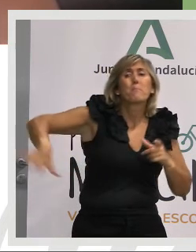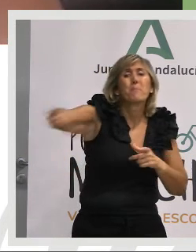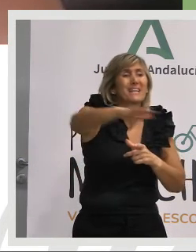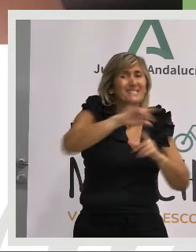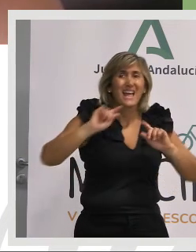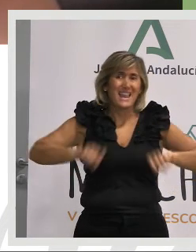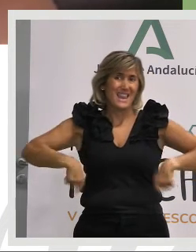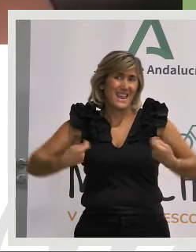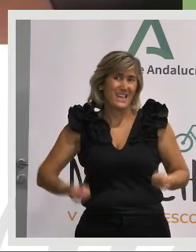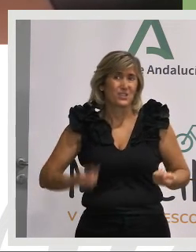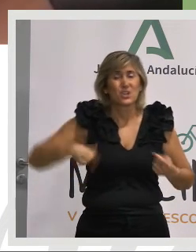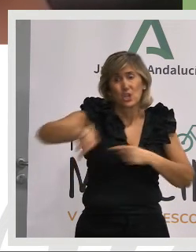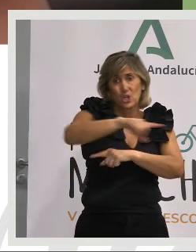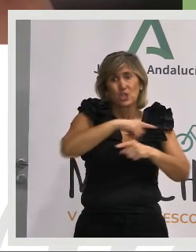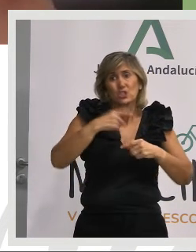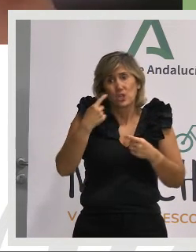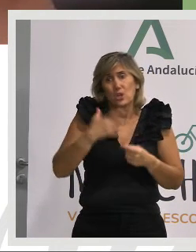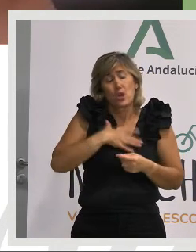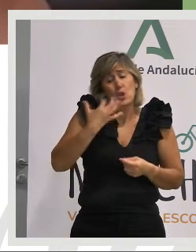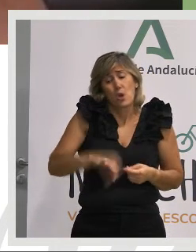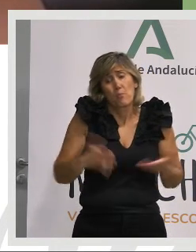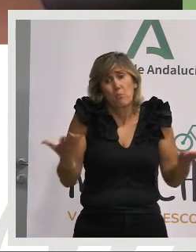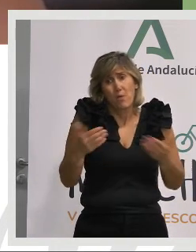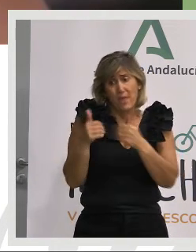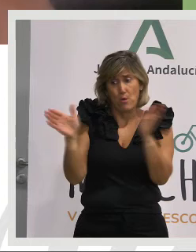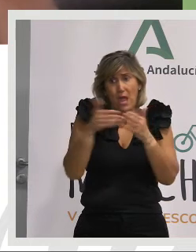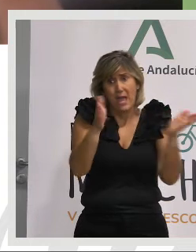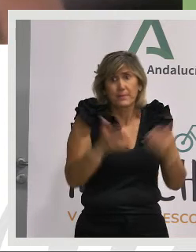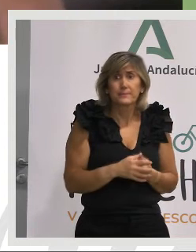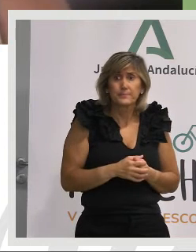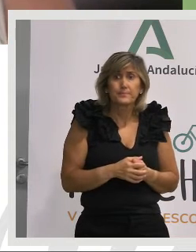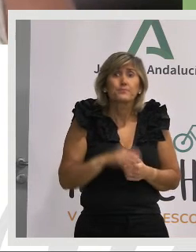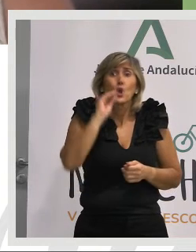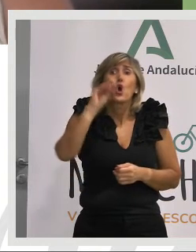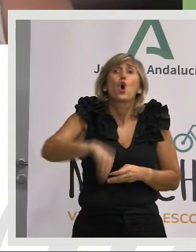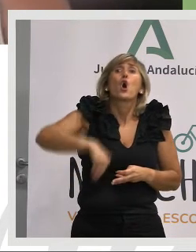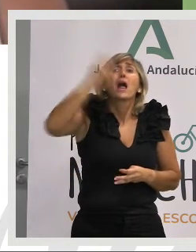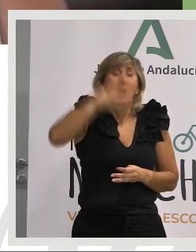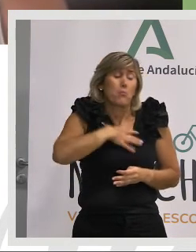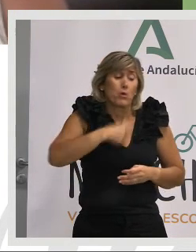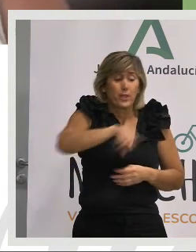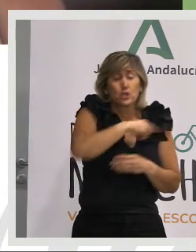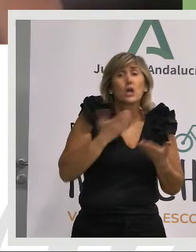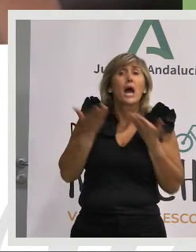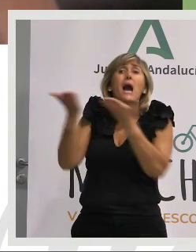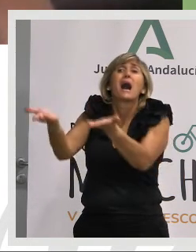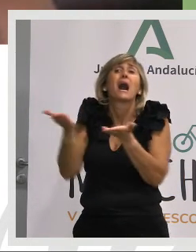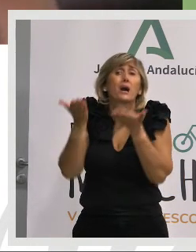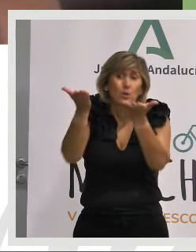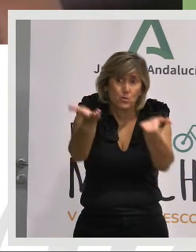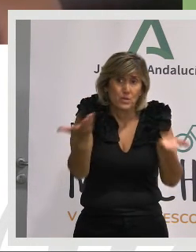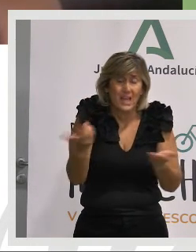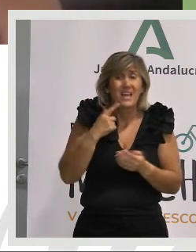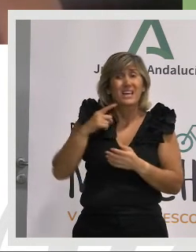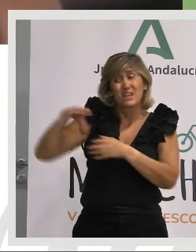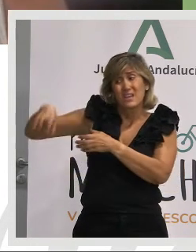ya probablemente nosotros pues vayamos a abrirlo. Ojalá podamos ayudarlo. Y